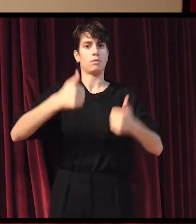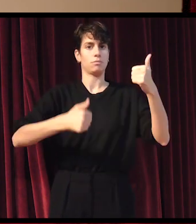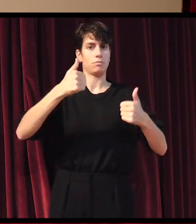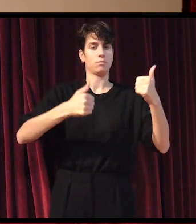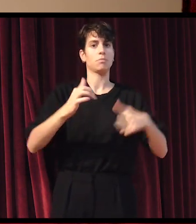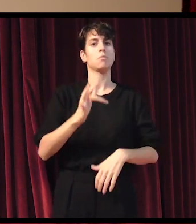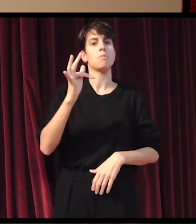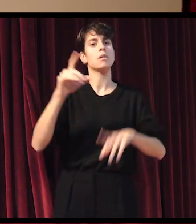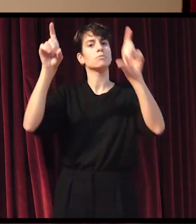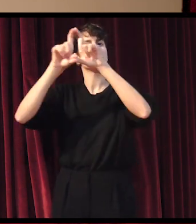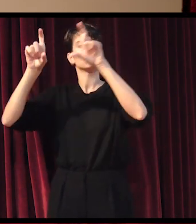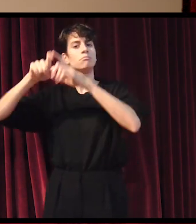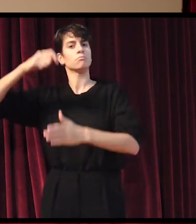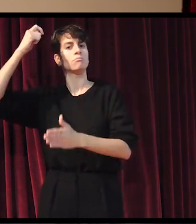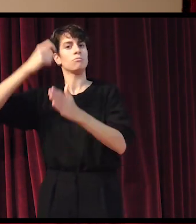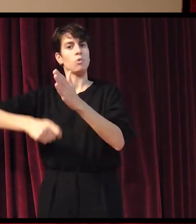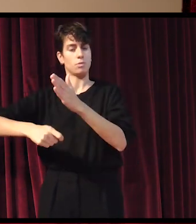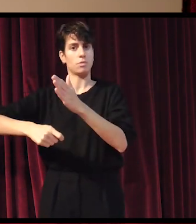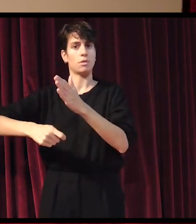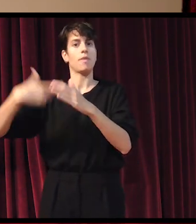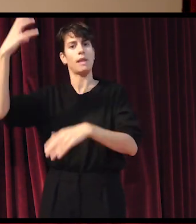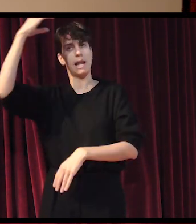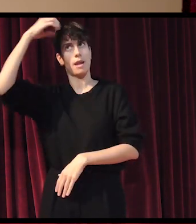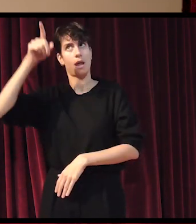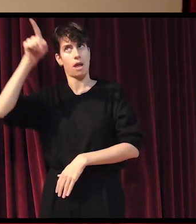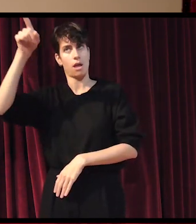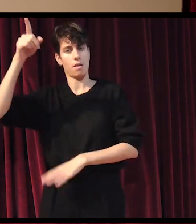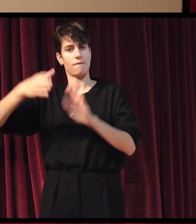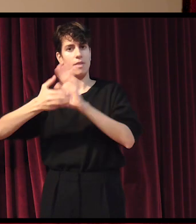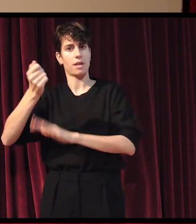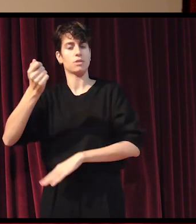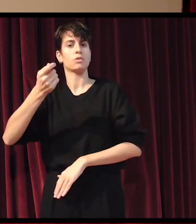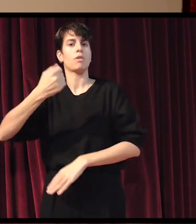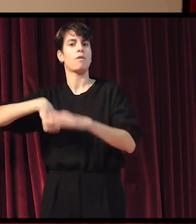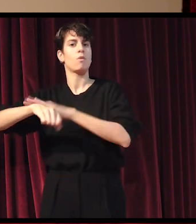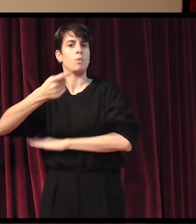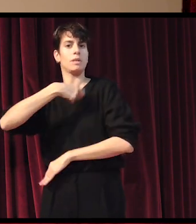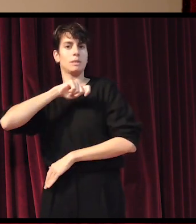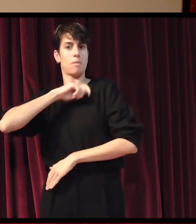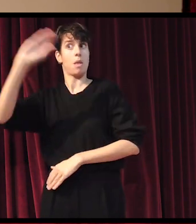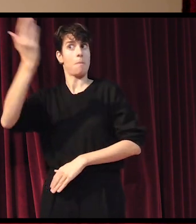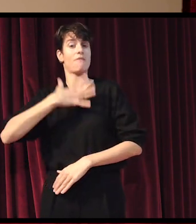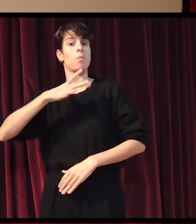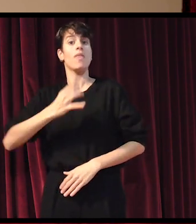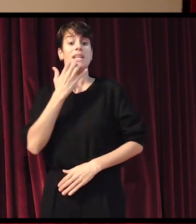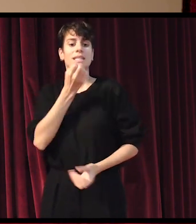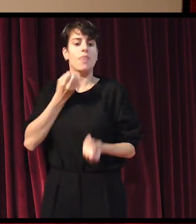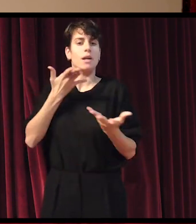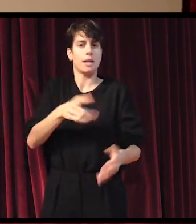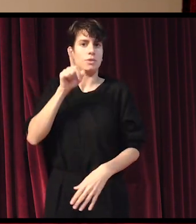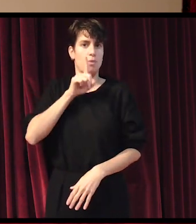órganos disciplinarios de la Real Federación Española de Fútbol en caso de faltar a la verdad en esta